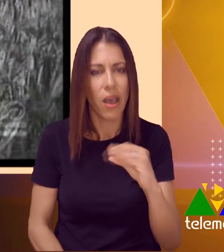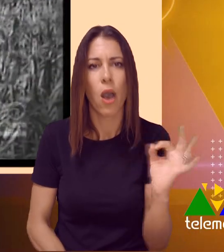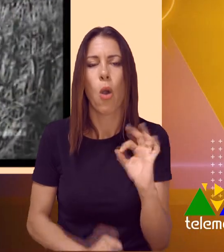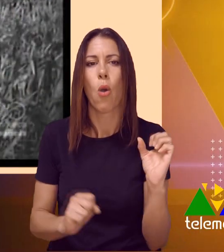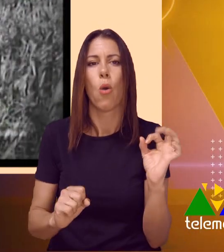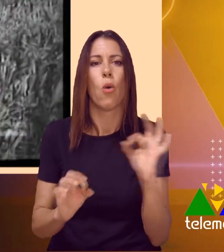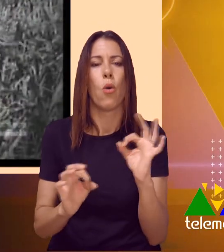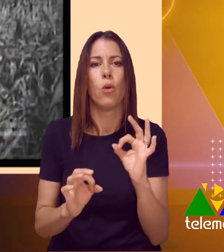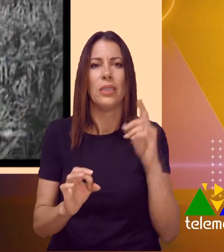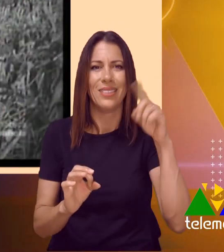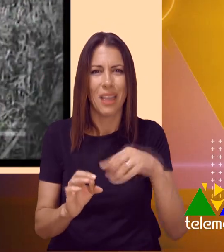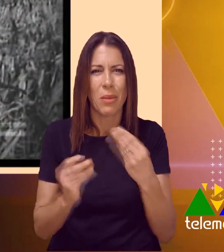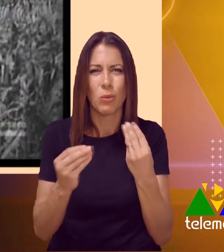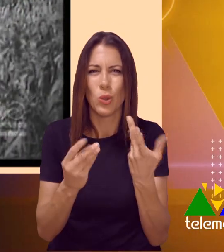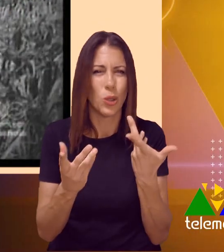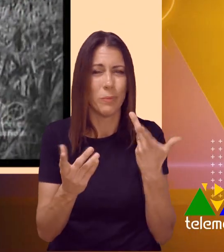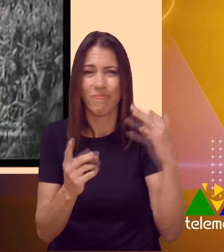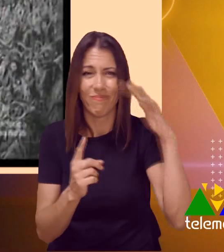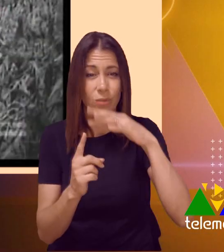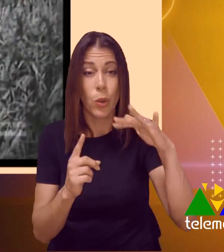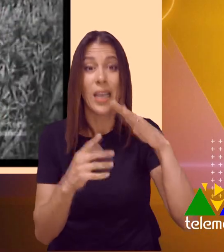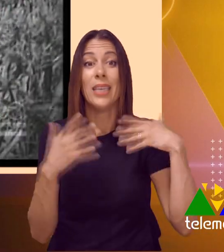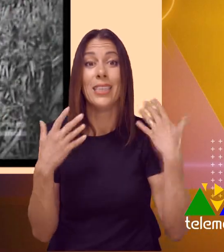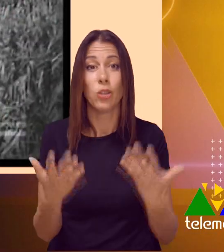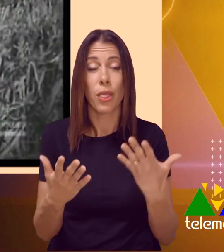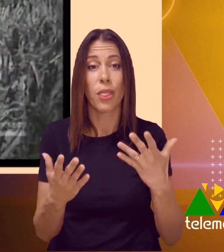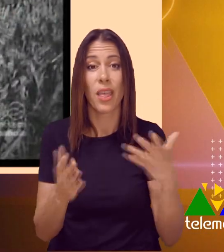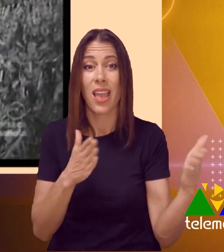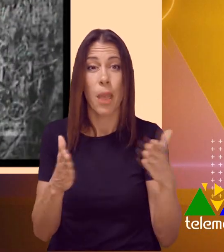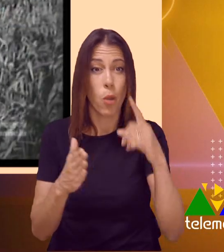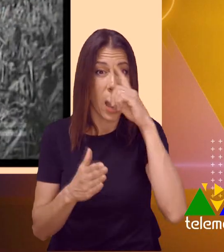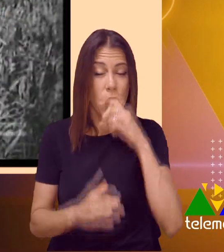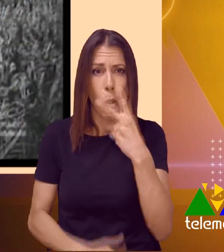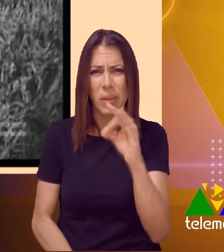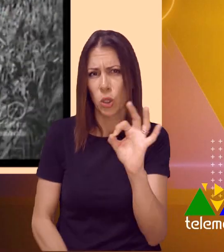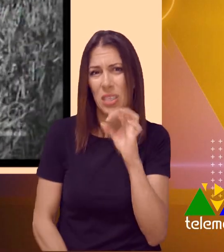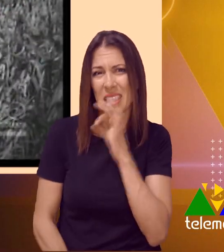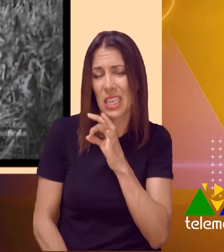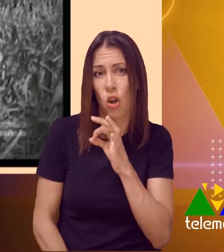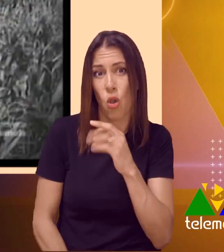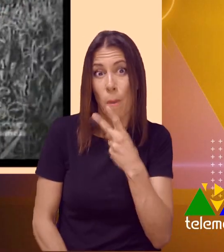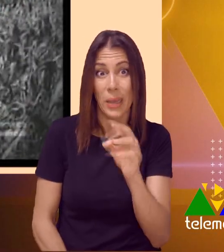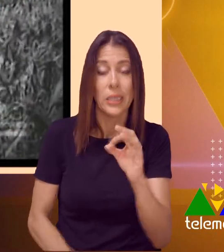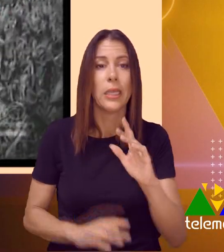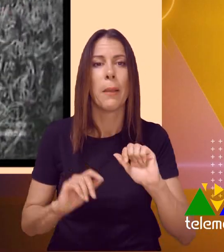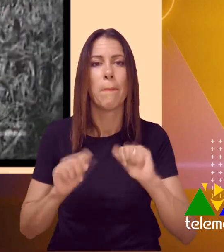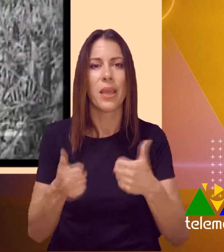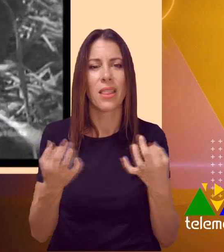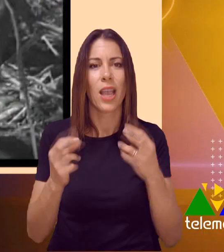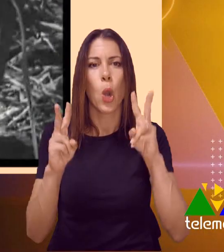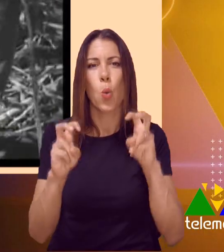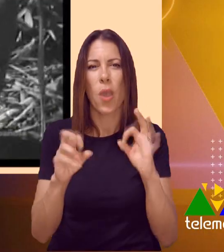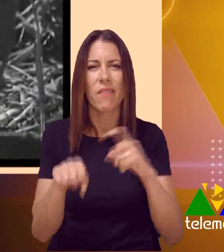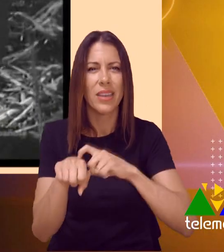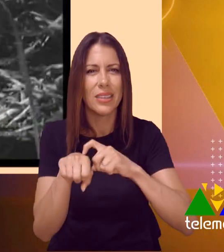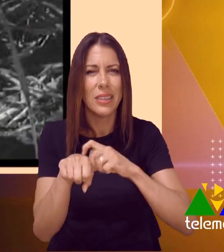afectaba mucho el mosaico, y es hasta la época de los años 20 del siglo XX cuando se introduce la nueva